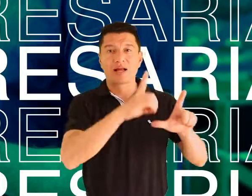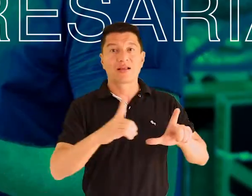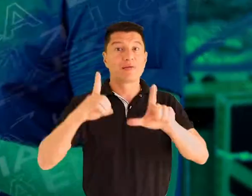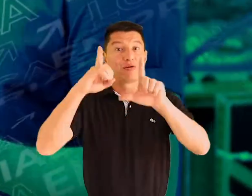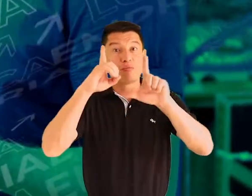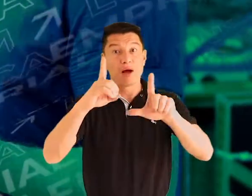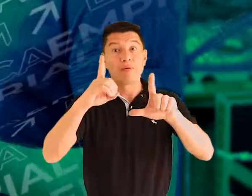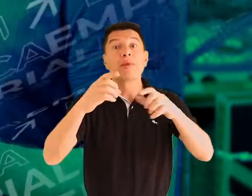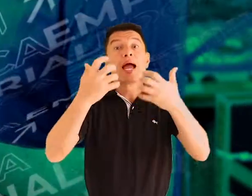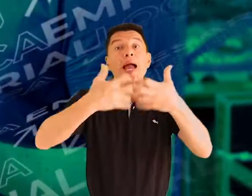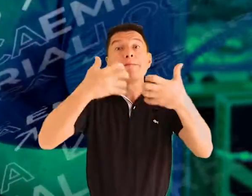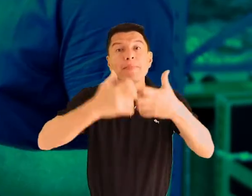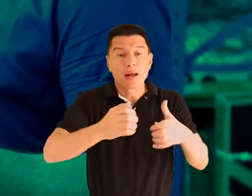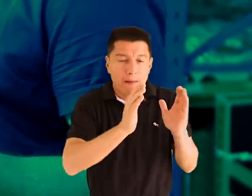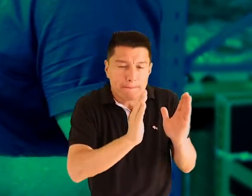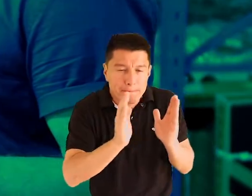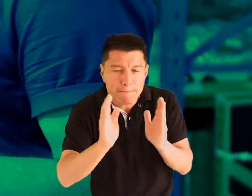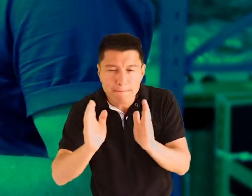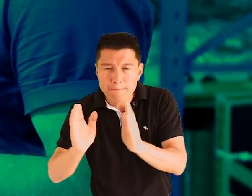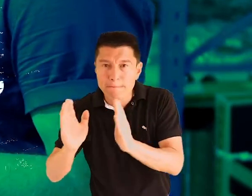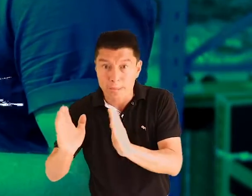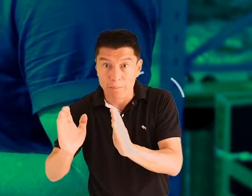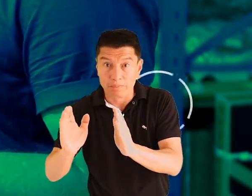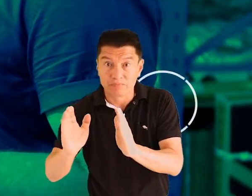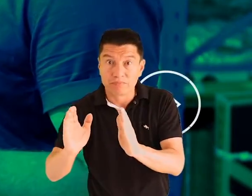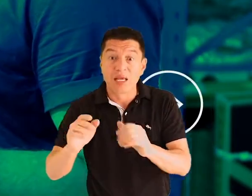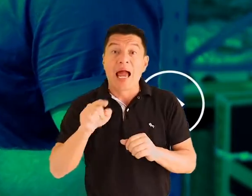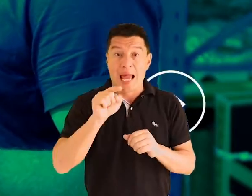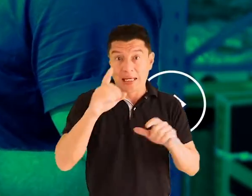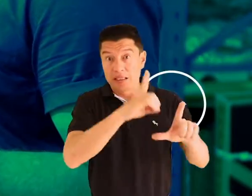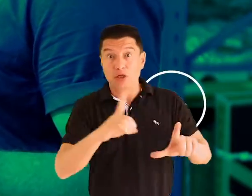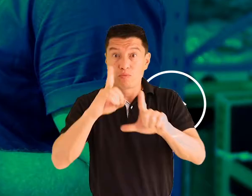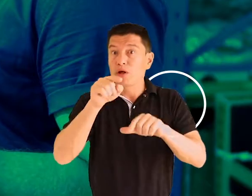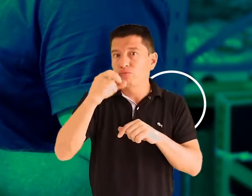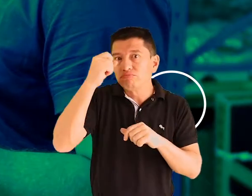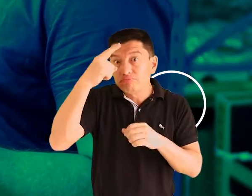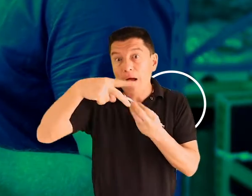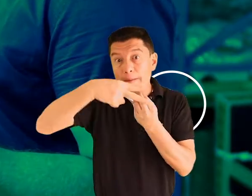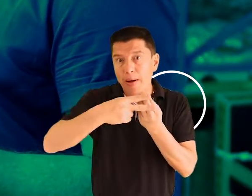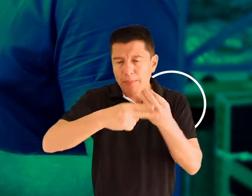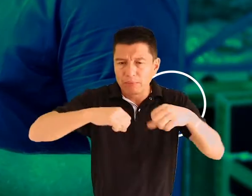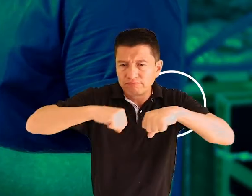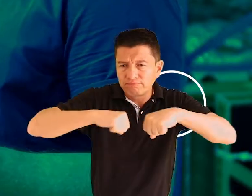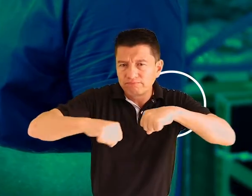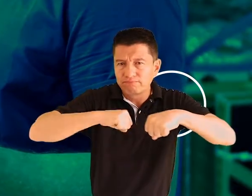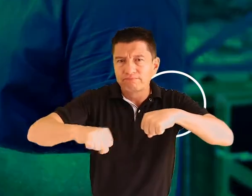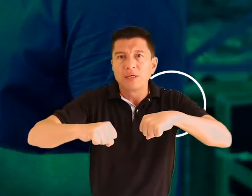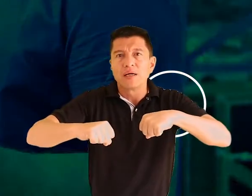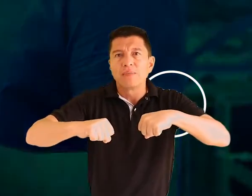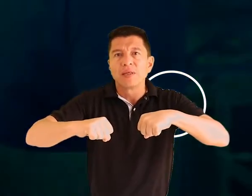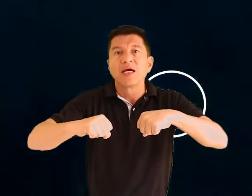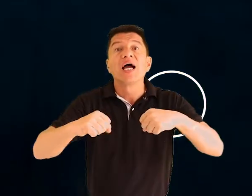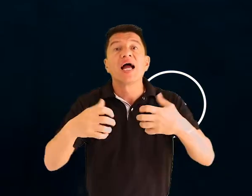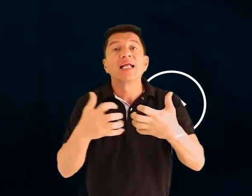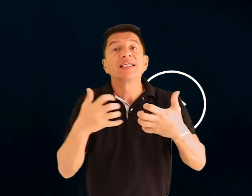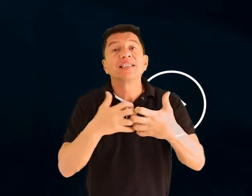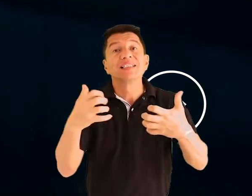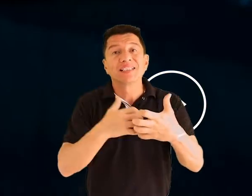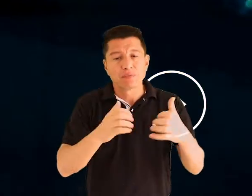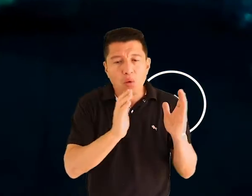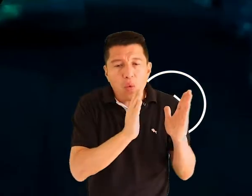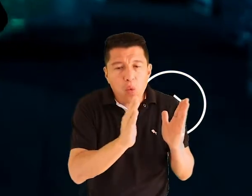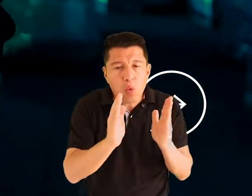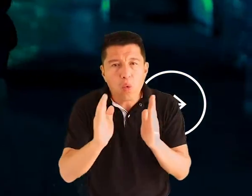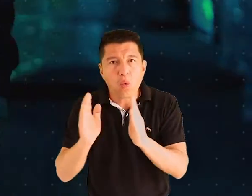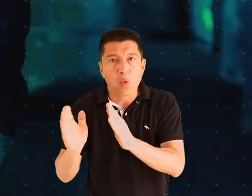Inscríbete al Diplomado en Logística Empresarial. Con este diplomado lograrás comprender herramientas prácticas de gestión en las operaciones del sistema